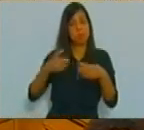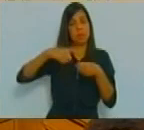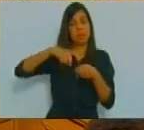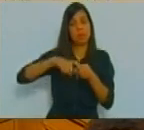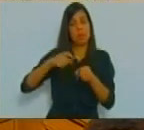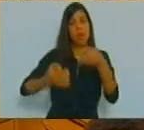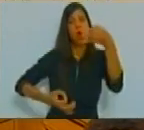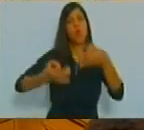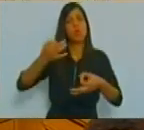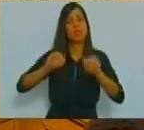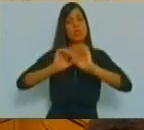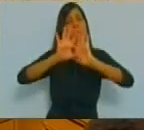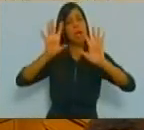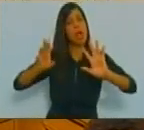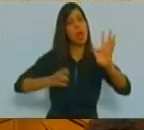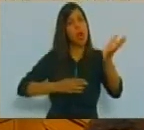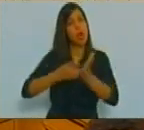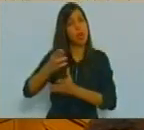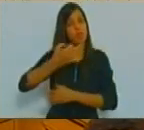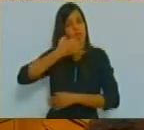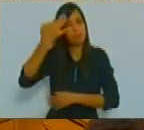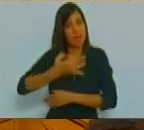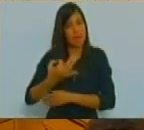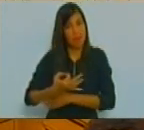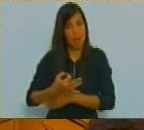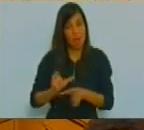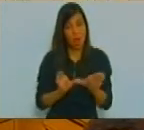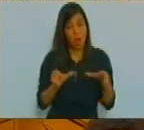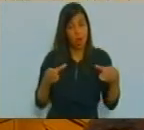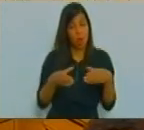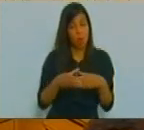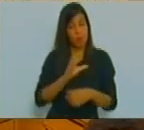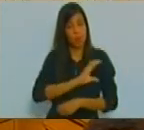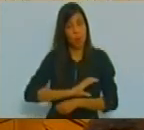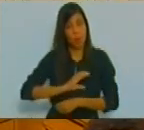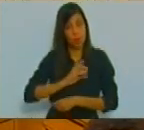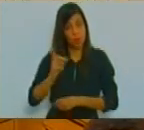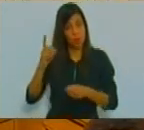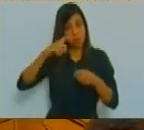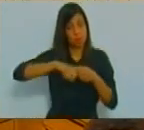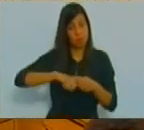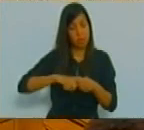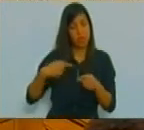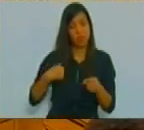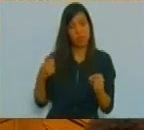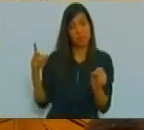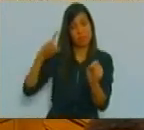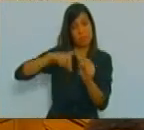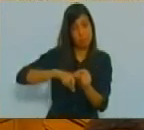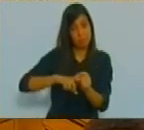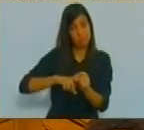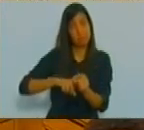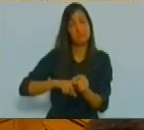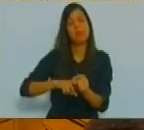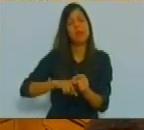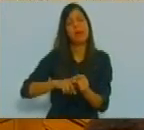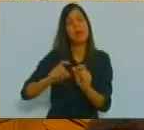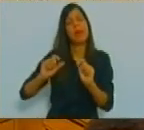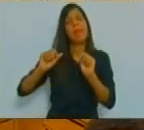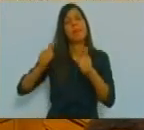transparencia y tutela efectiva de esta asamblea nacional constituyente y yo quería comenzar